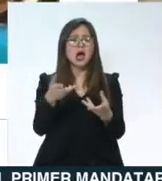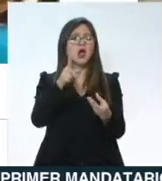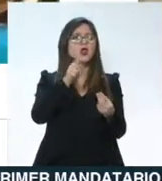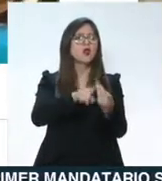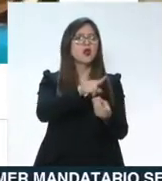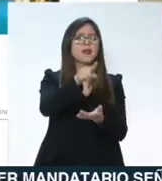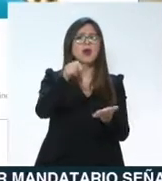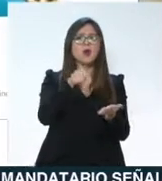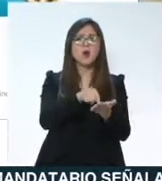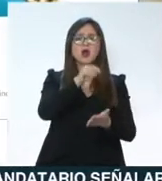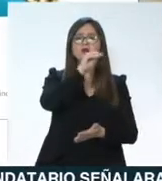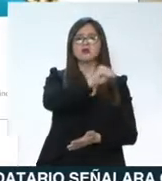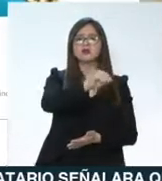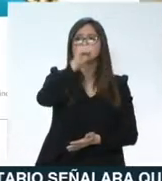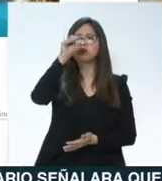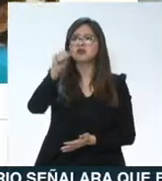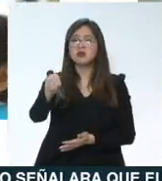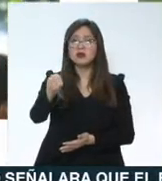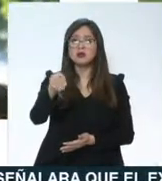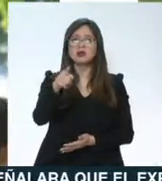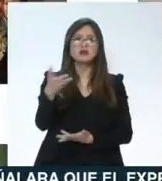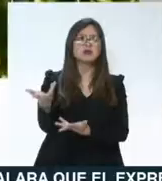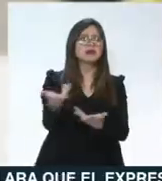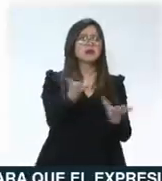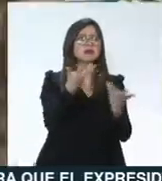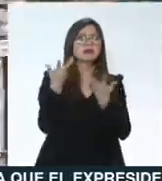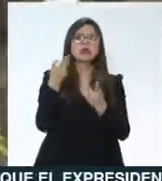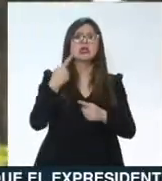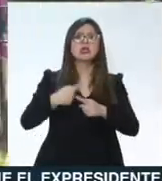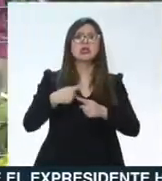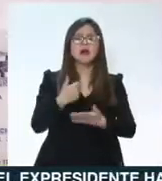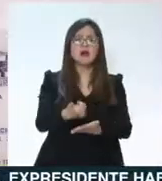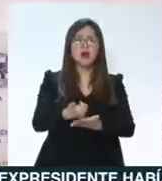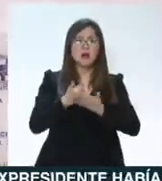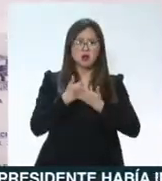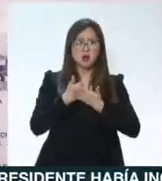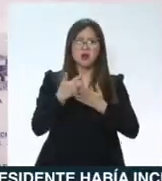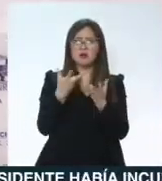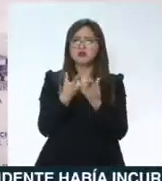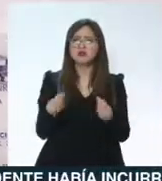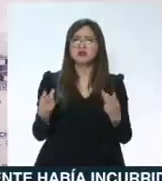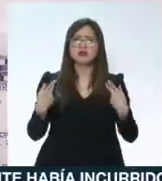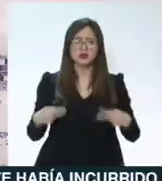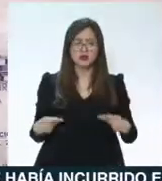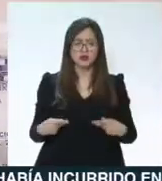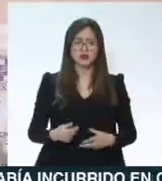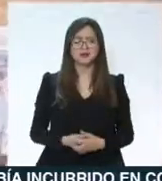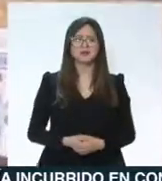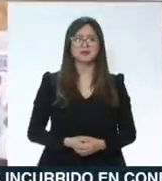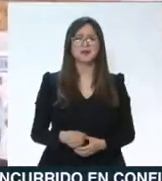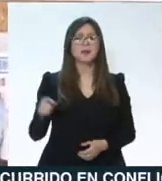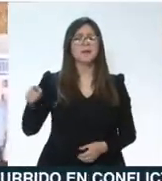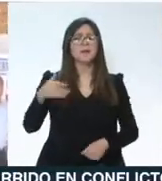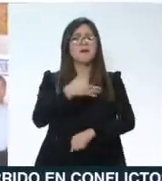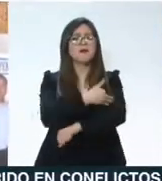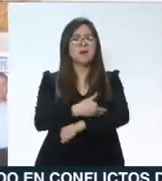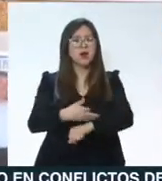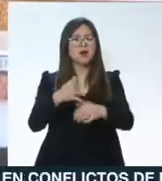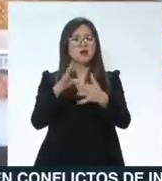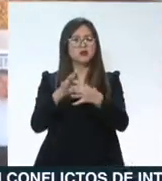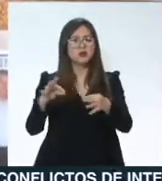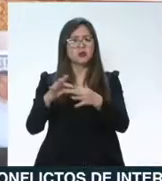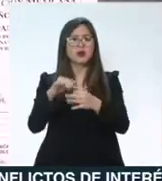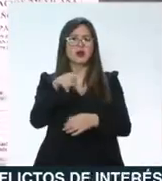dirigir, porque es horrible no saber quién te puede ayudar. Familiares de otros casos compartieron con Capital 21